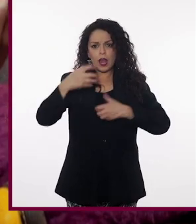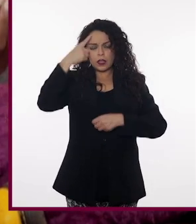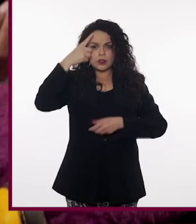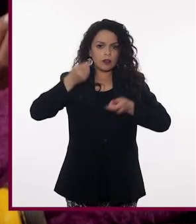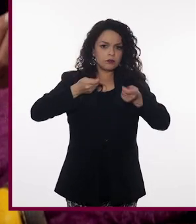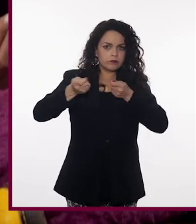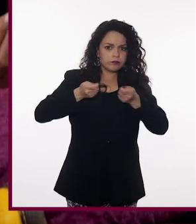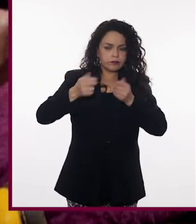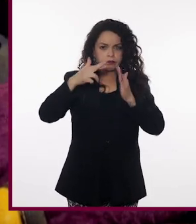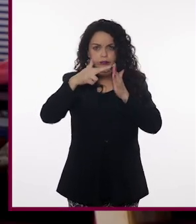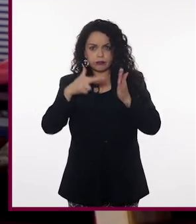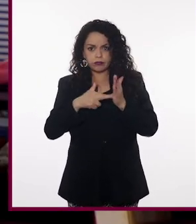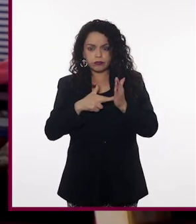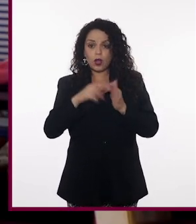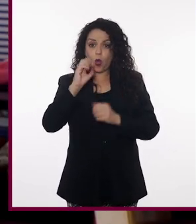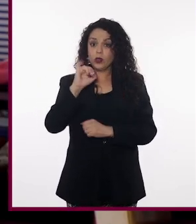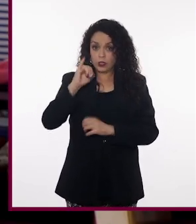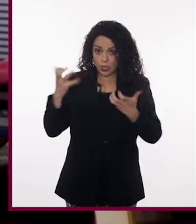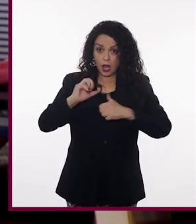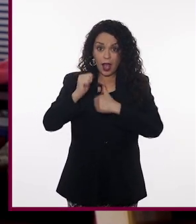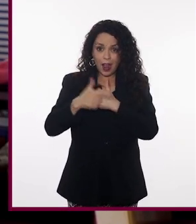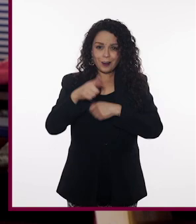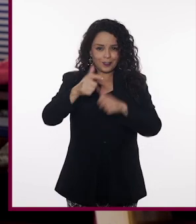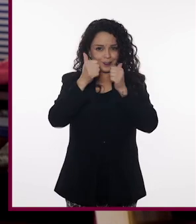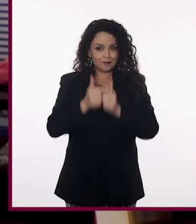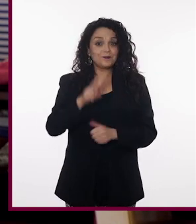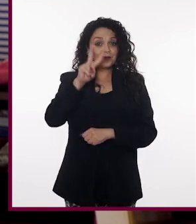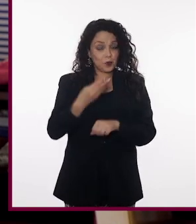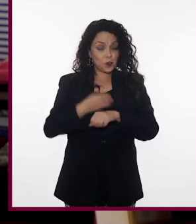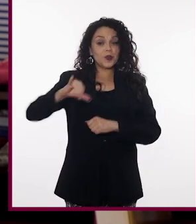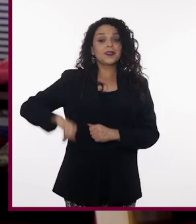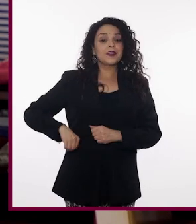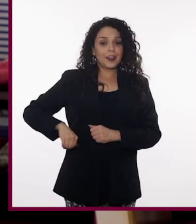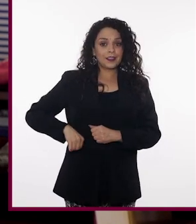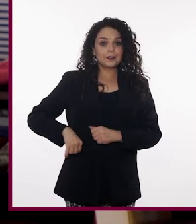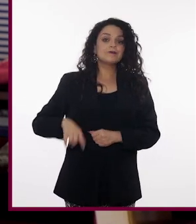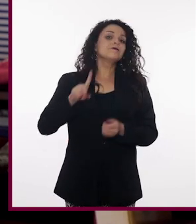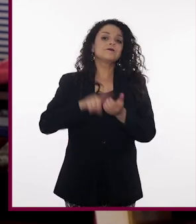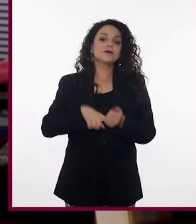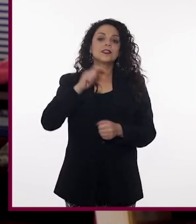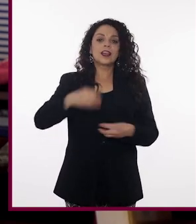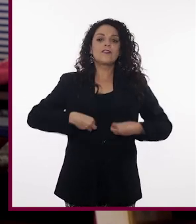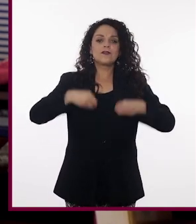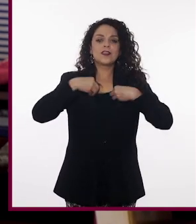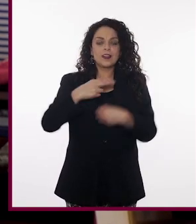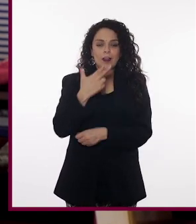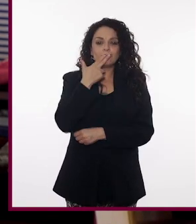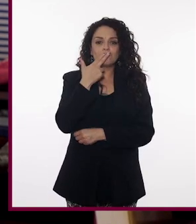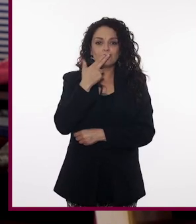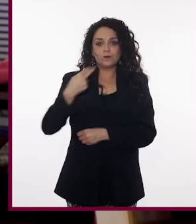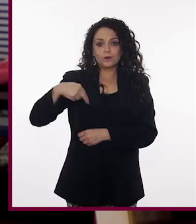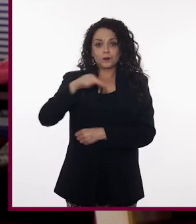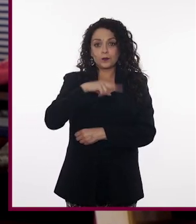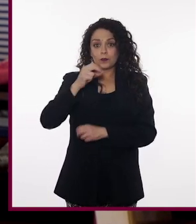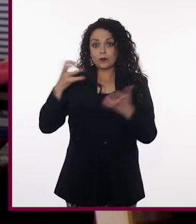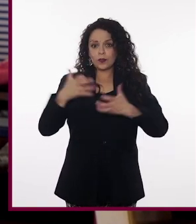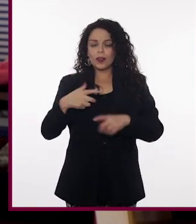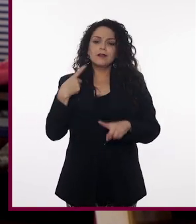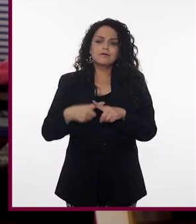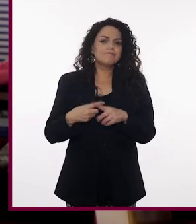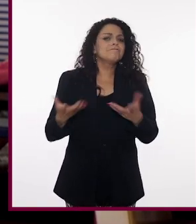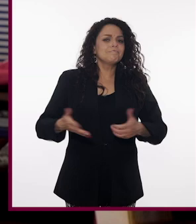¿se está haciendo algo? Quédate, esto se va a poner interesante. Estamos en Vida Productiva. Si no lo hacemos